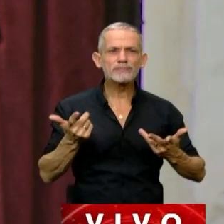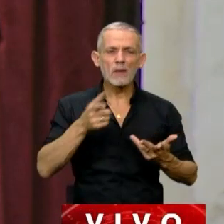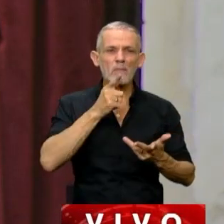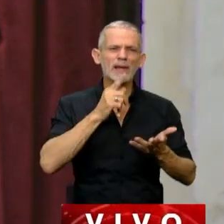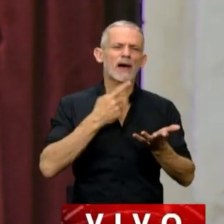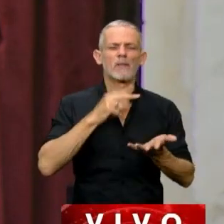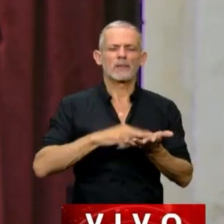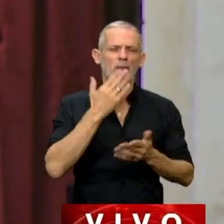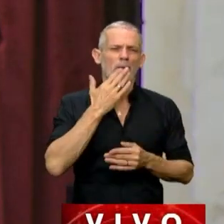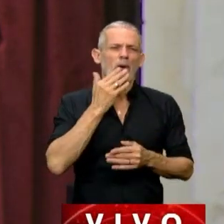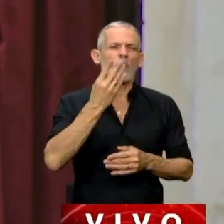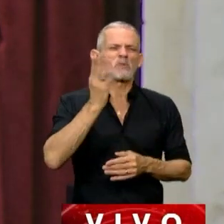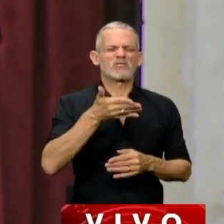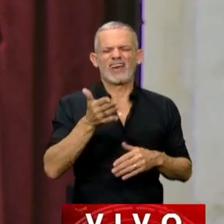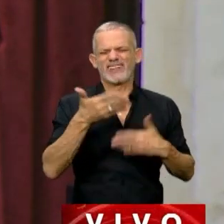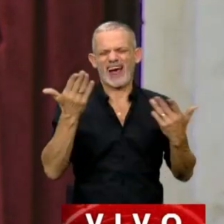impuesto chiquito, 4%,